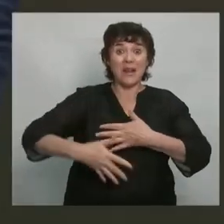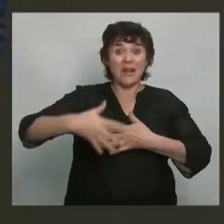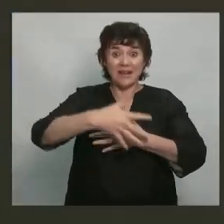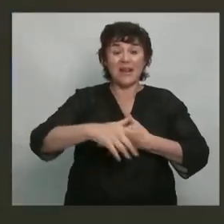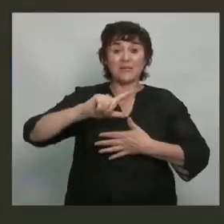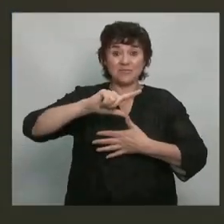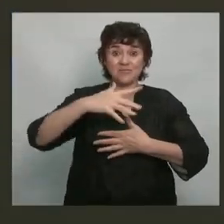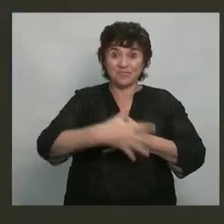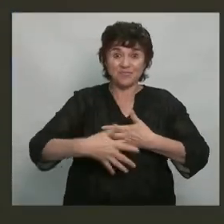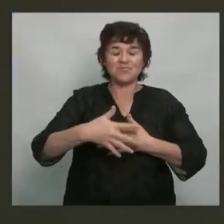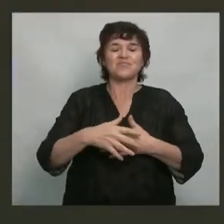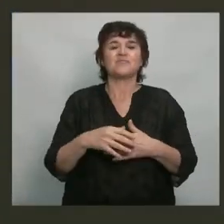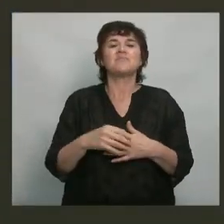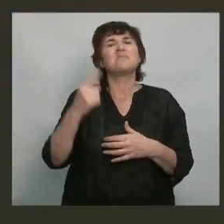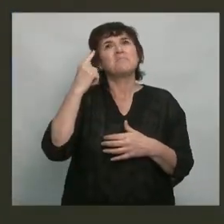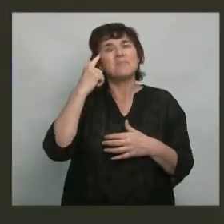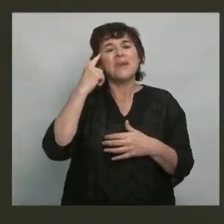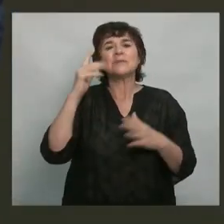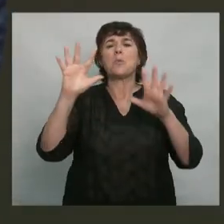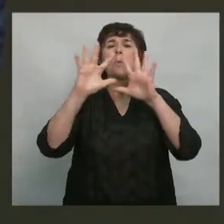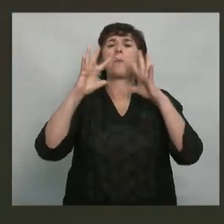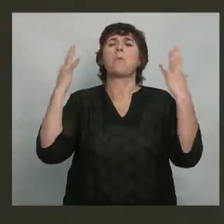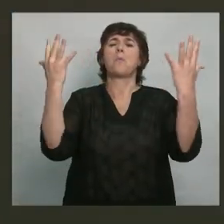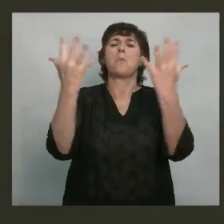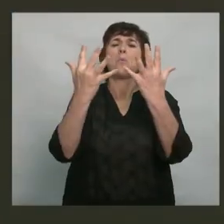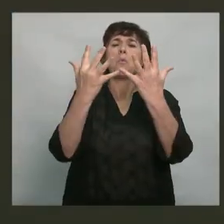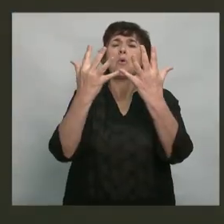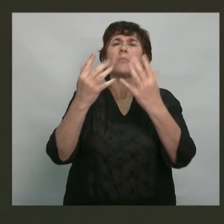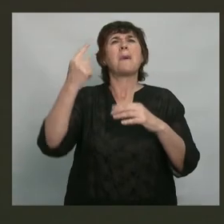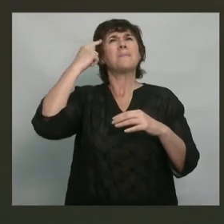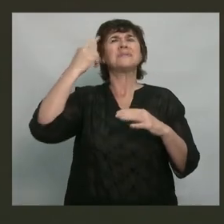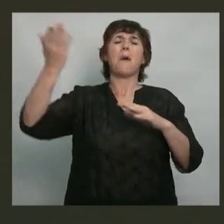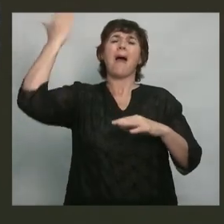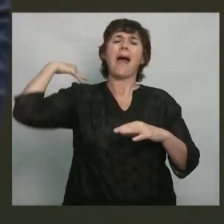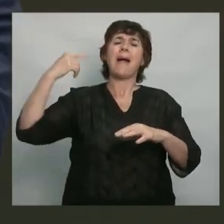vivido pensando que el mundo era como lo pensaba Colón.